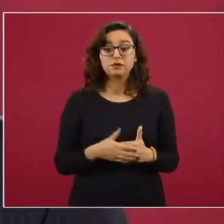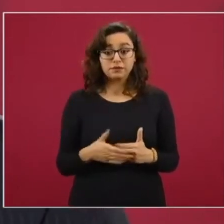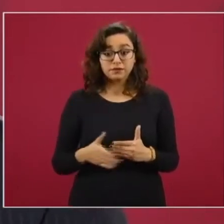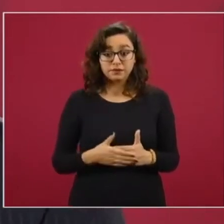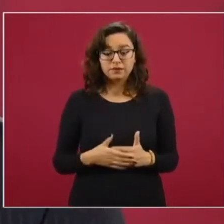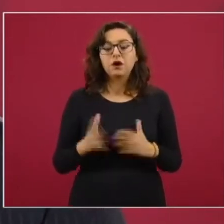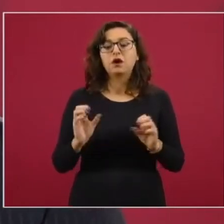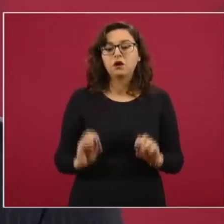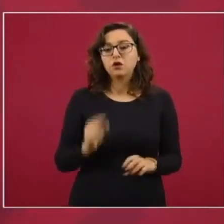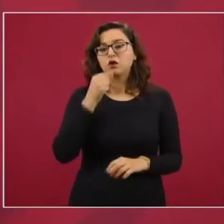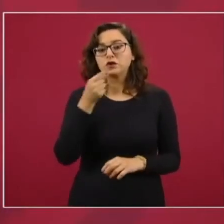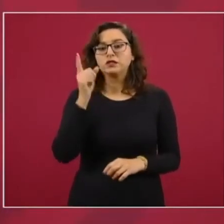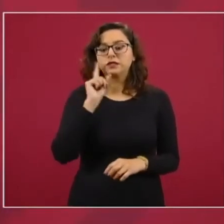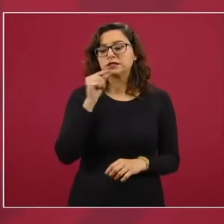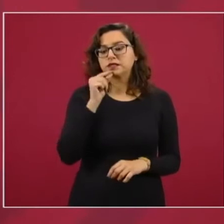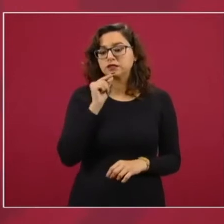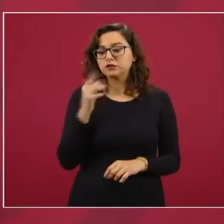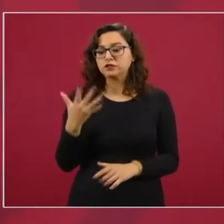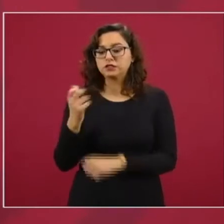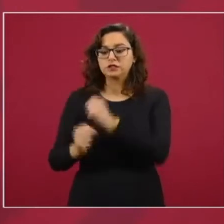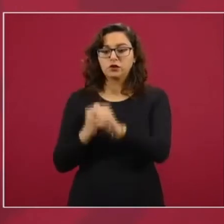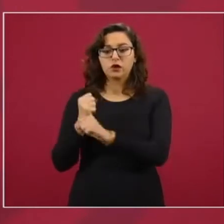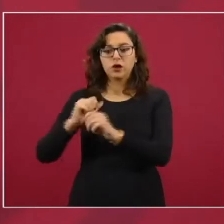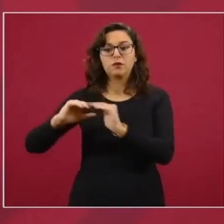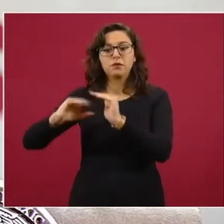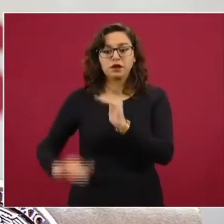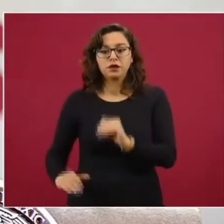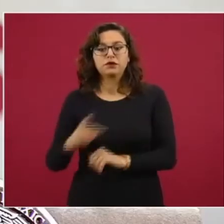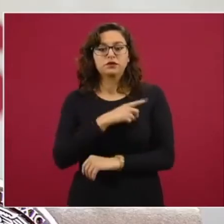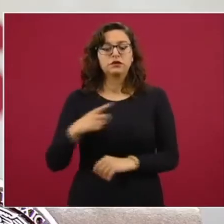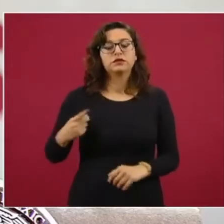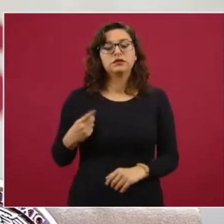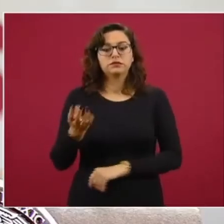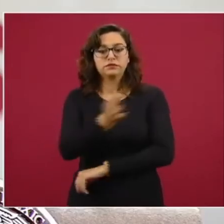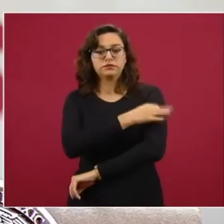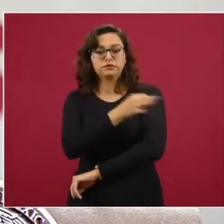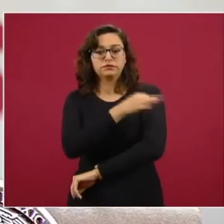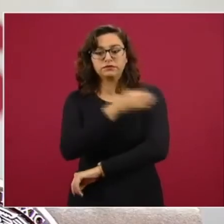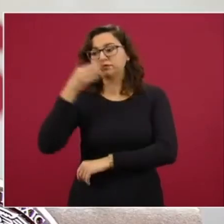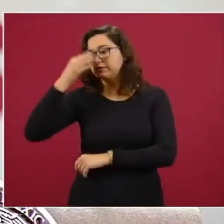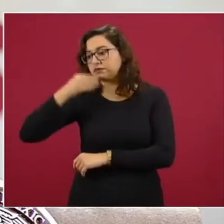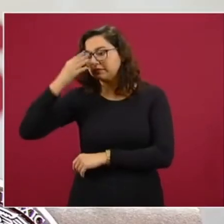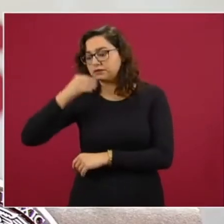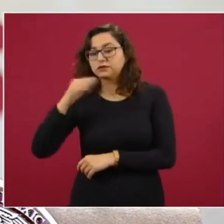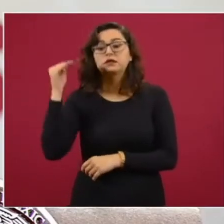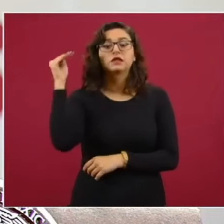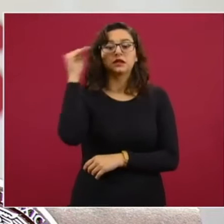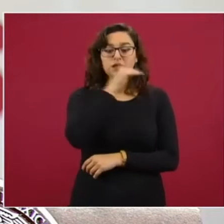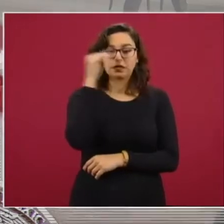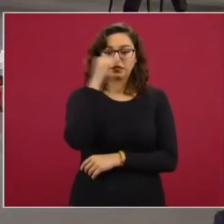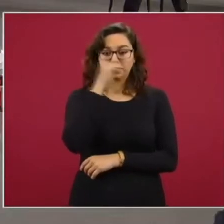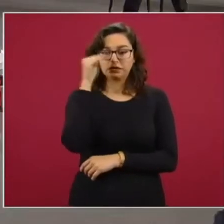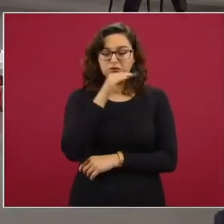o niños y niñas menores de 5 años, deben vacunarse contra la influenza. La vacuna es completamente gratuita en